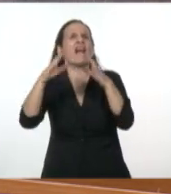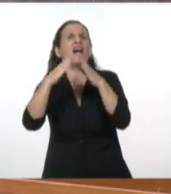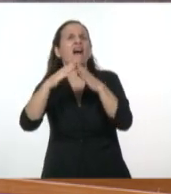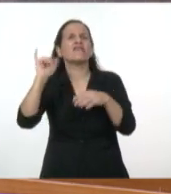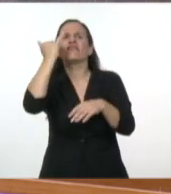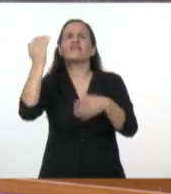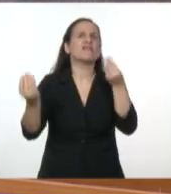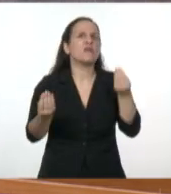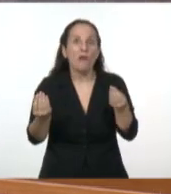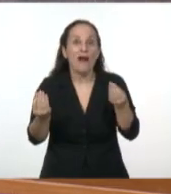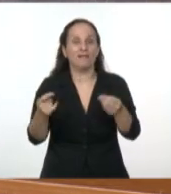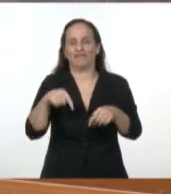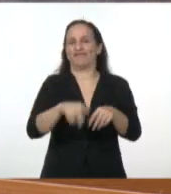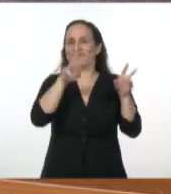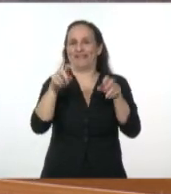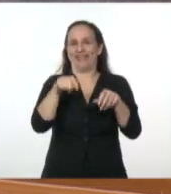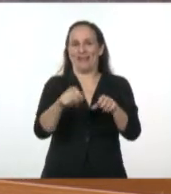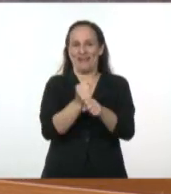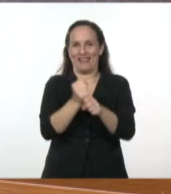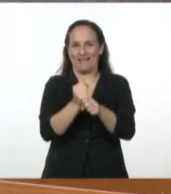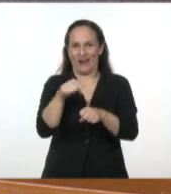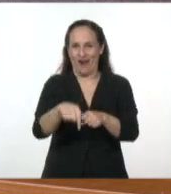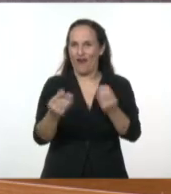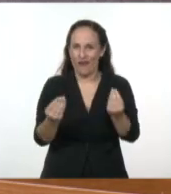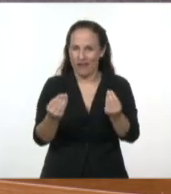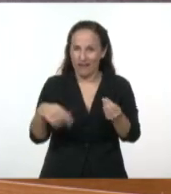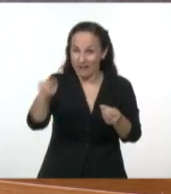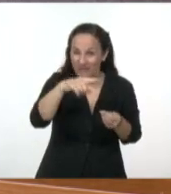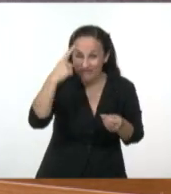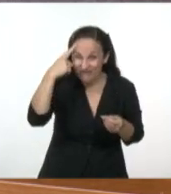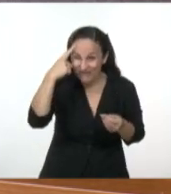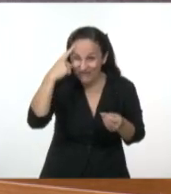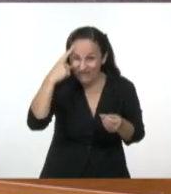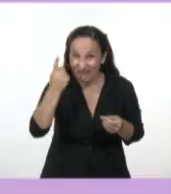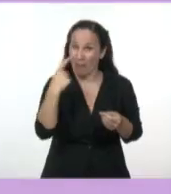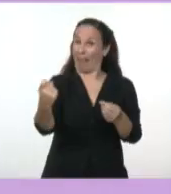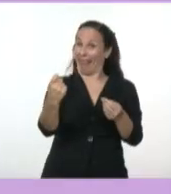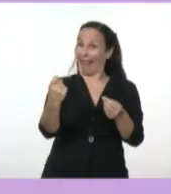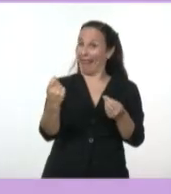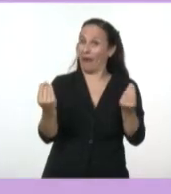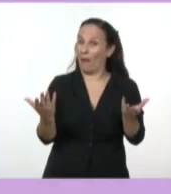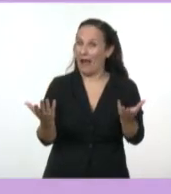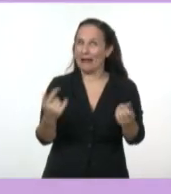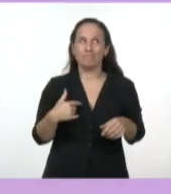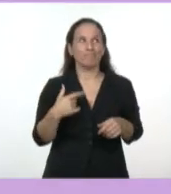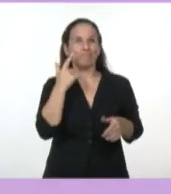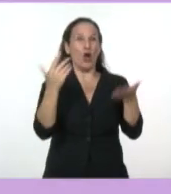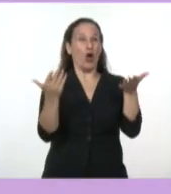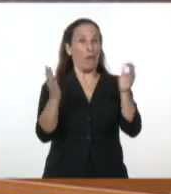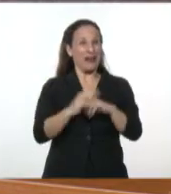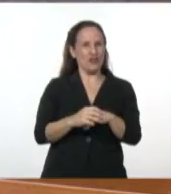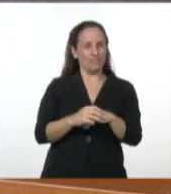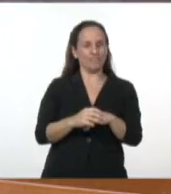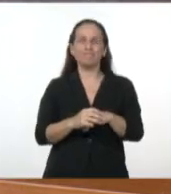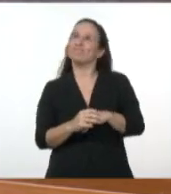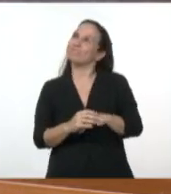el tema que vamos a trabajar en la clase de hoy. ¿Te diste alguna idea cuál puede ser ese tema? Comparar. Bueno, tiene un